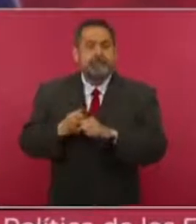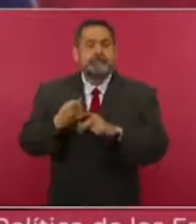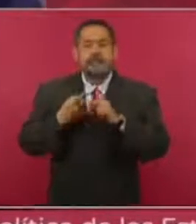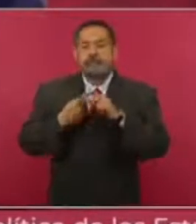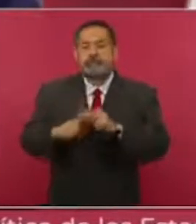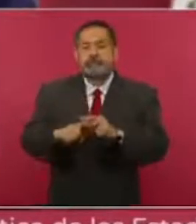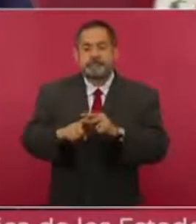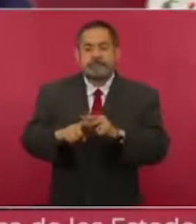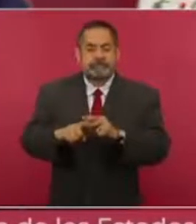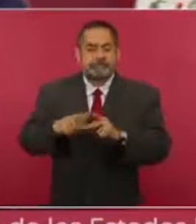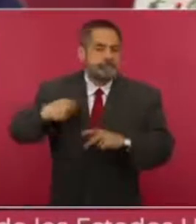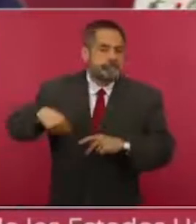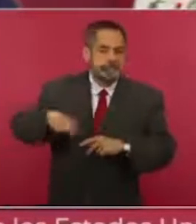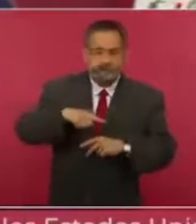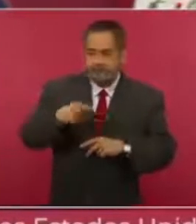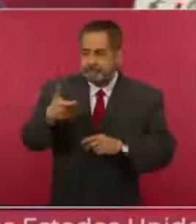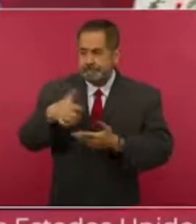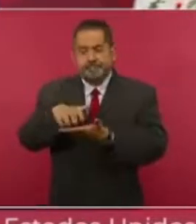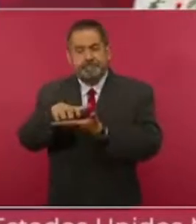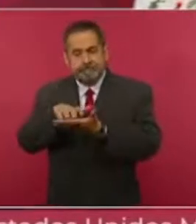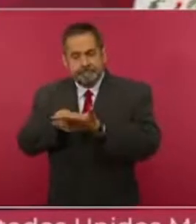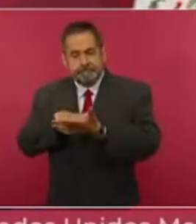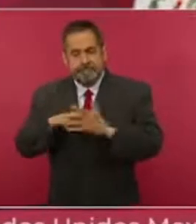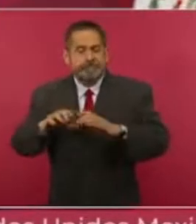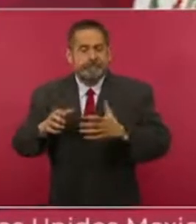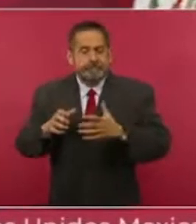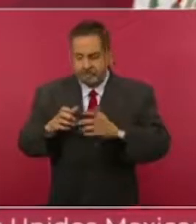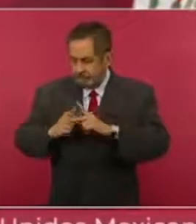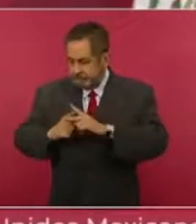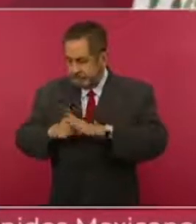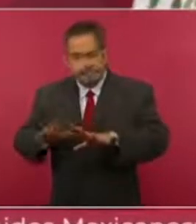a hacer un ajuste a lo